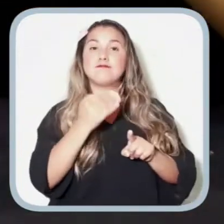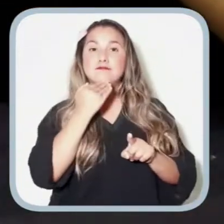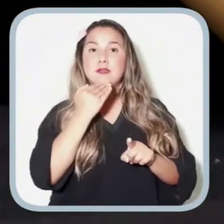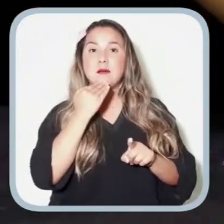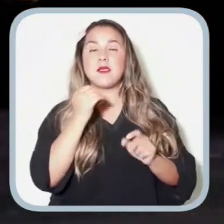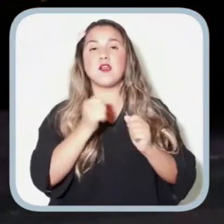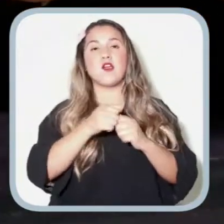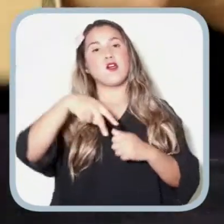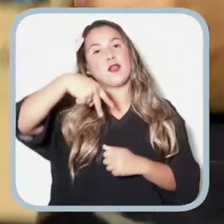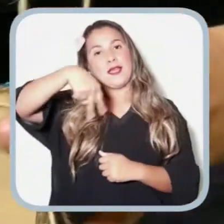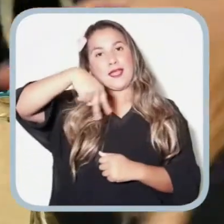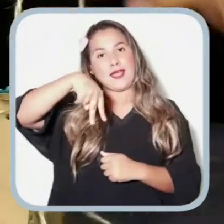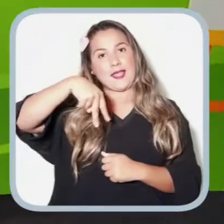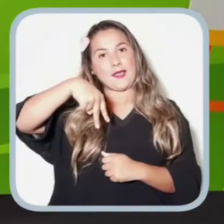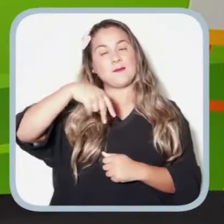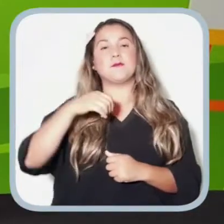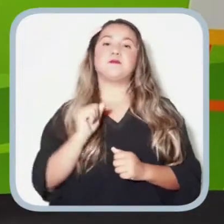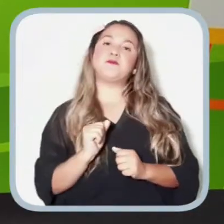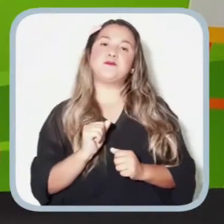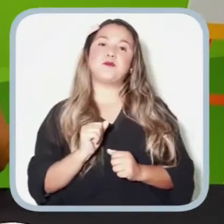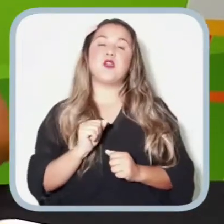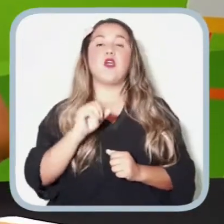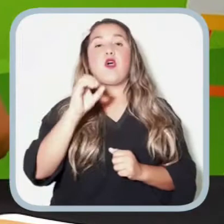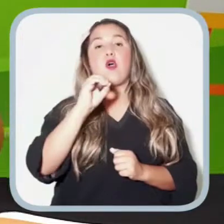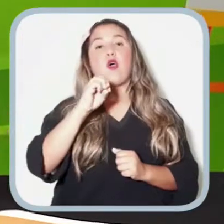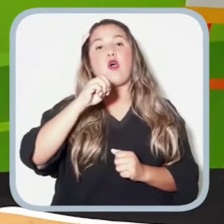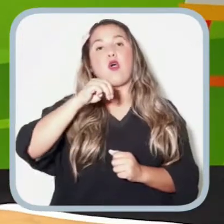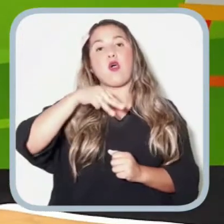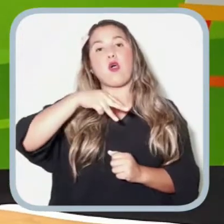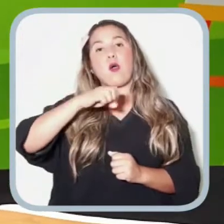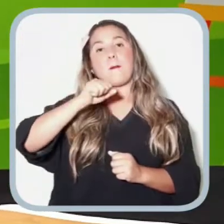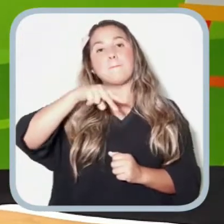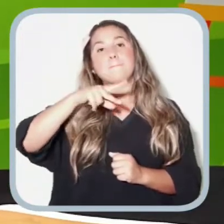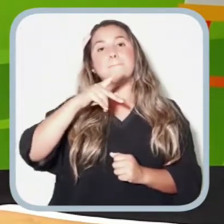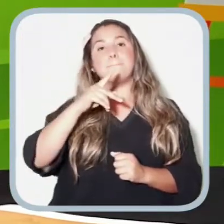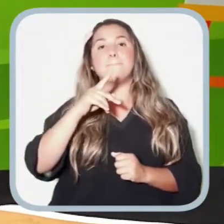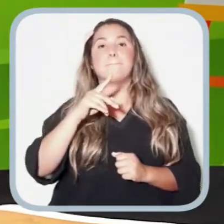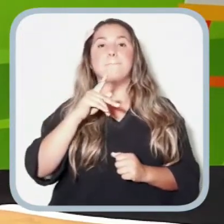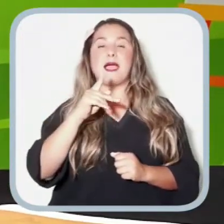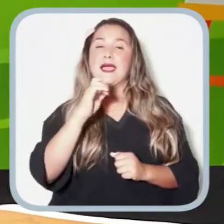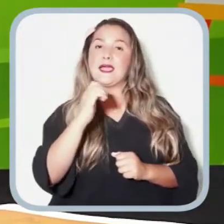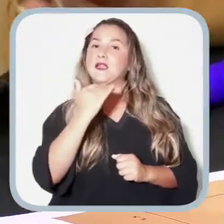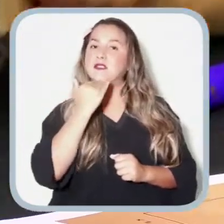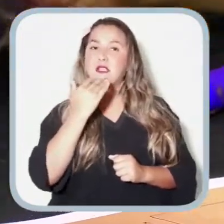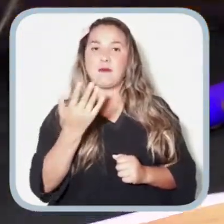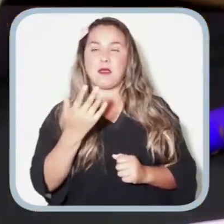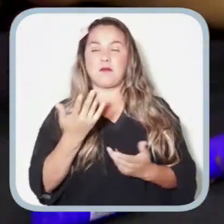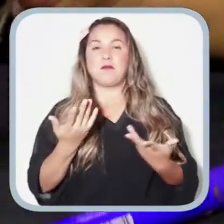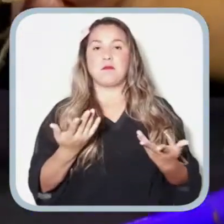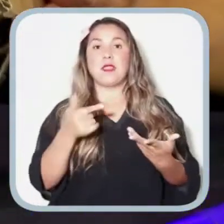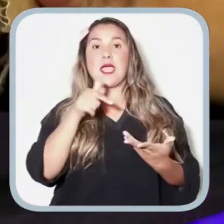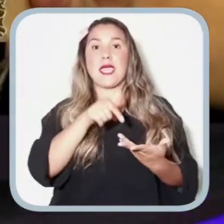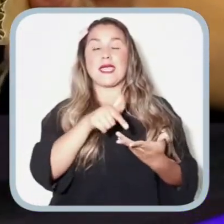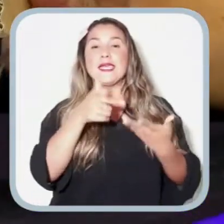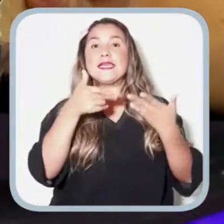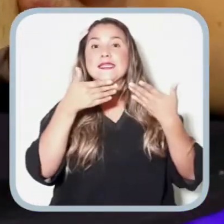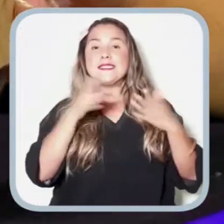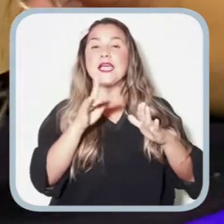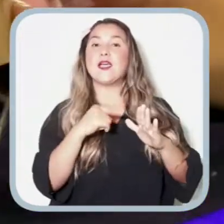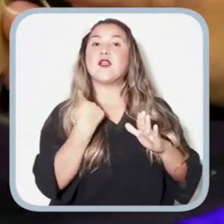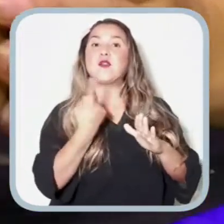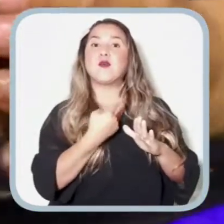man que de cualquier manera está bien y acá tenemos encontramos a nuestro señor